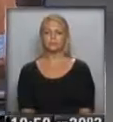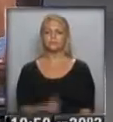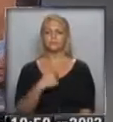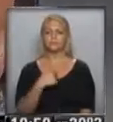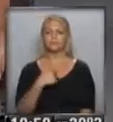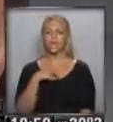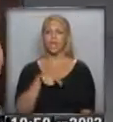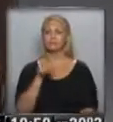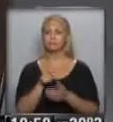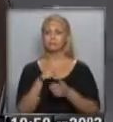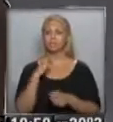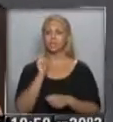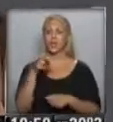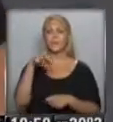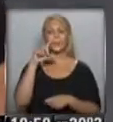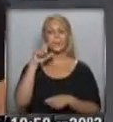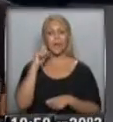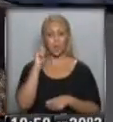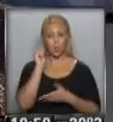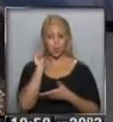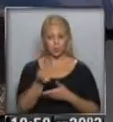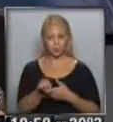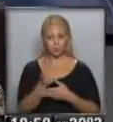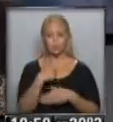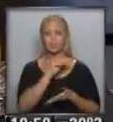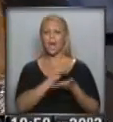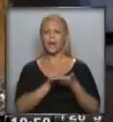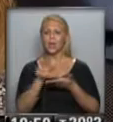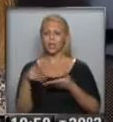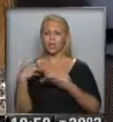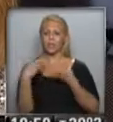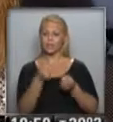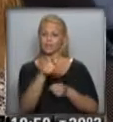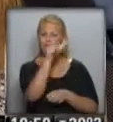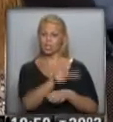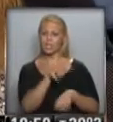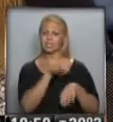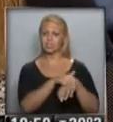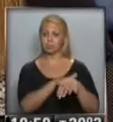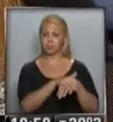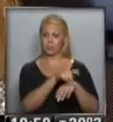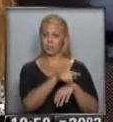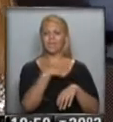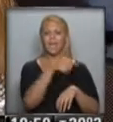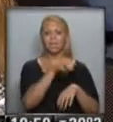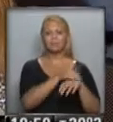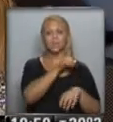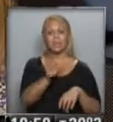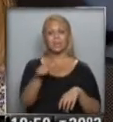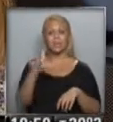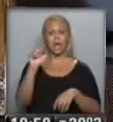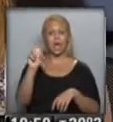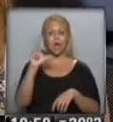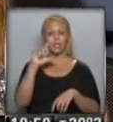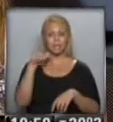etapa de alegatos en el caso Píparo. El abogado defensor del principal acusado, en realidad el que le disparó a